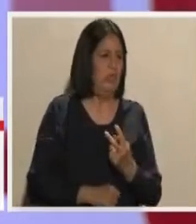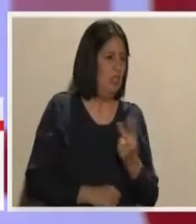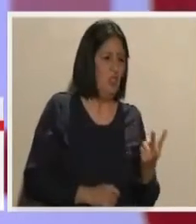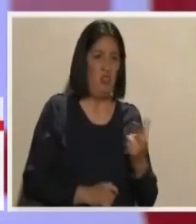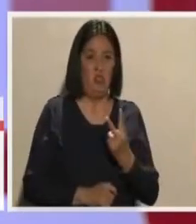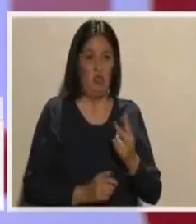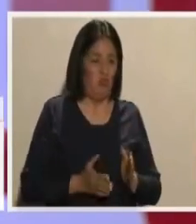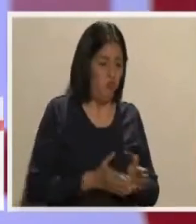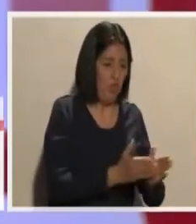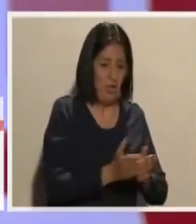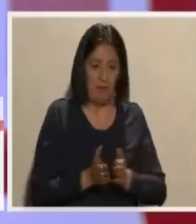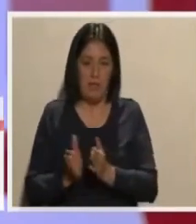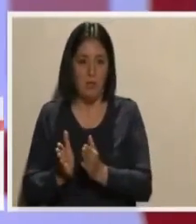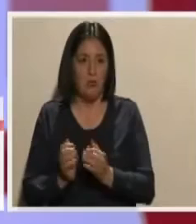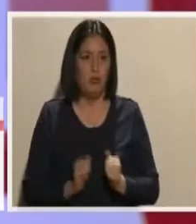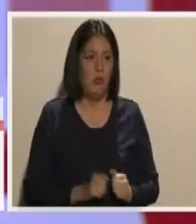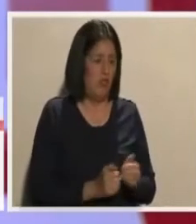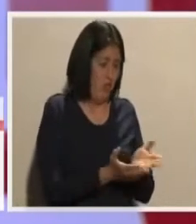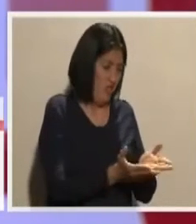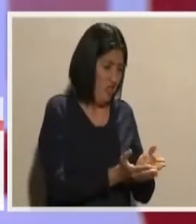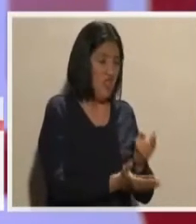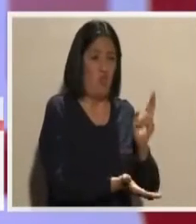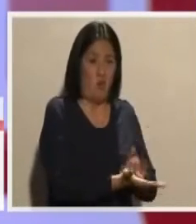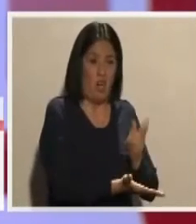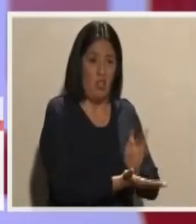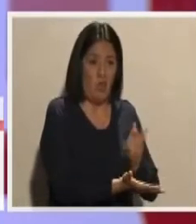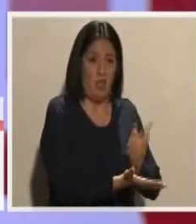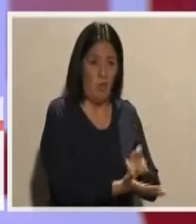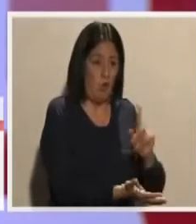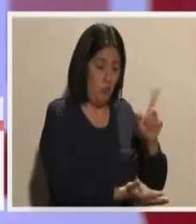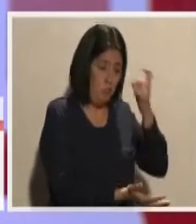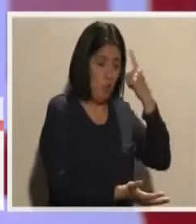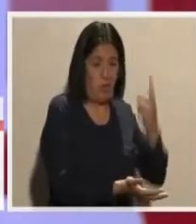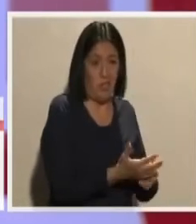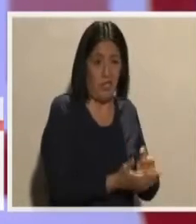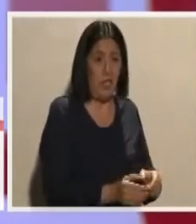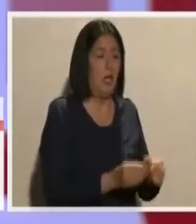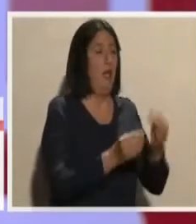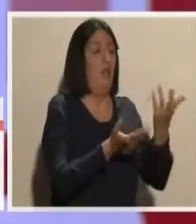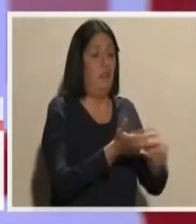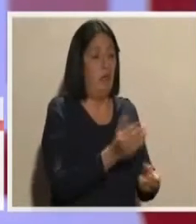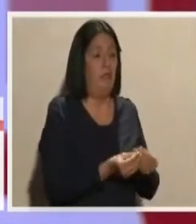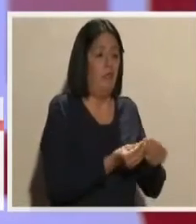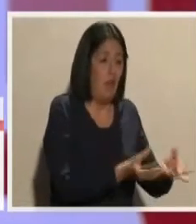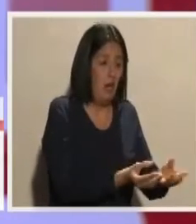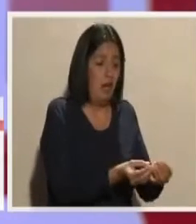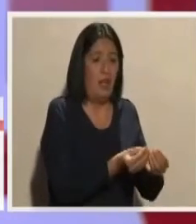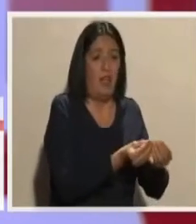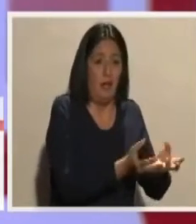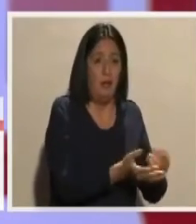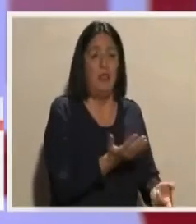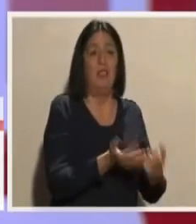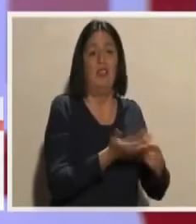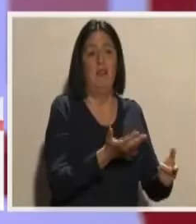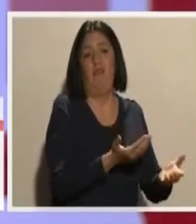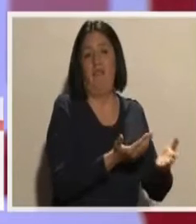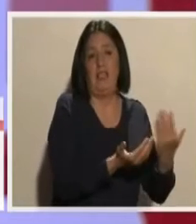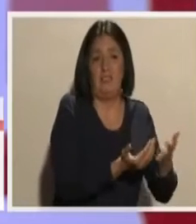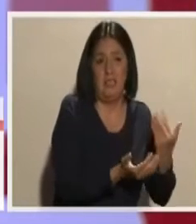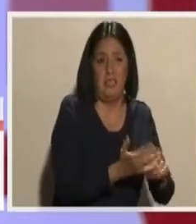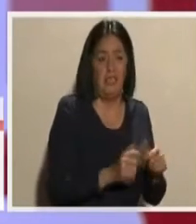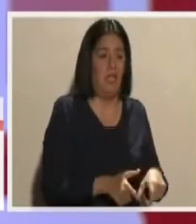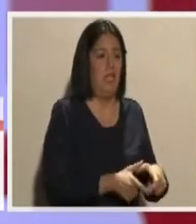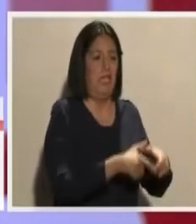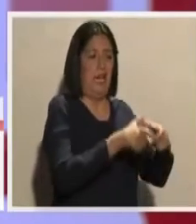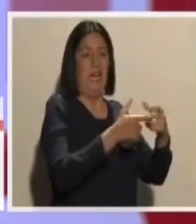caminos. Seguir con la misma política del chorreo, dirigida a facilitar solamente las